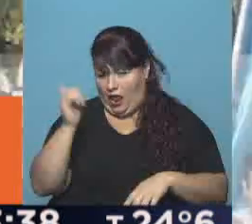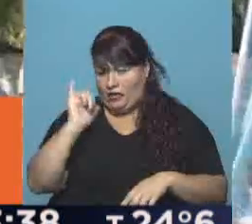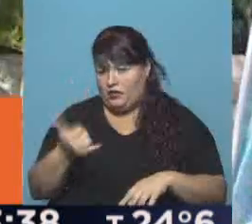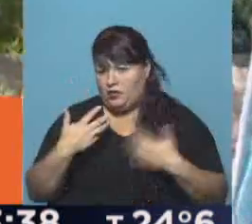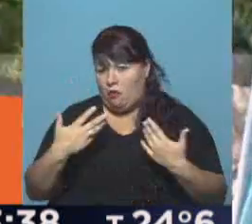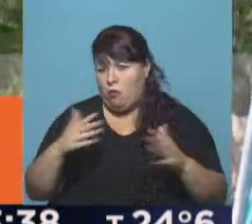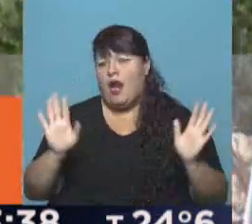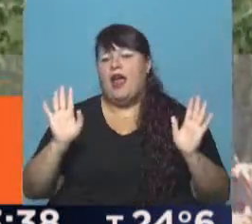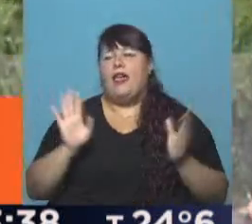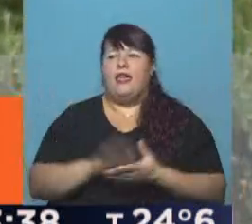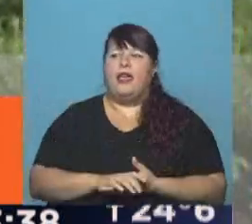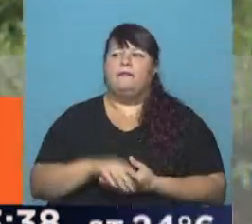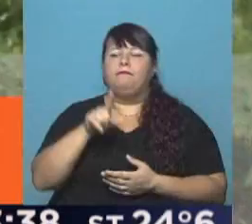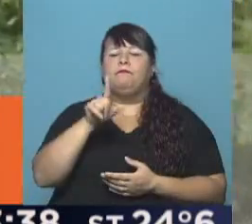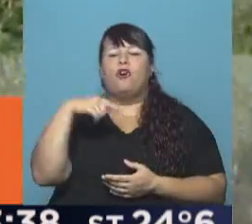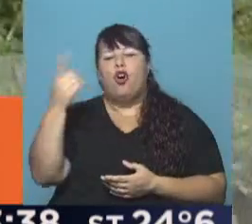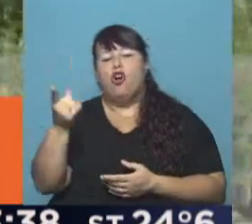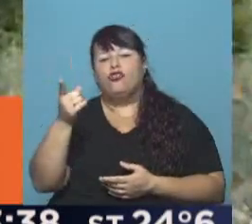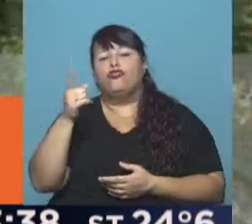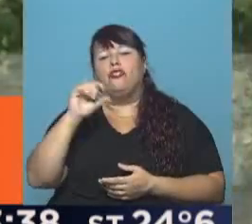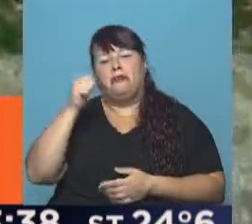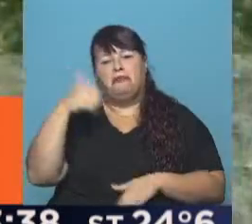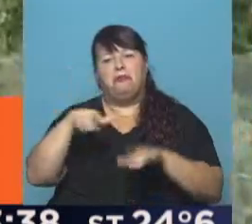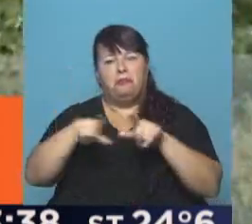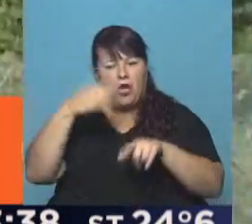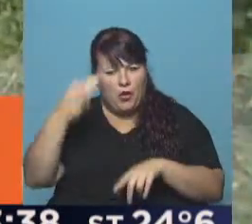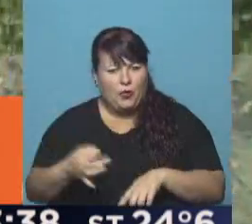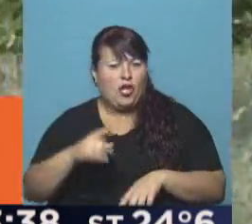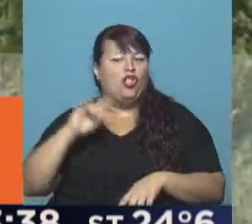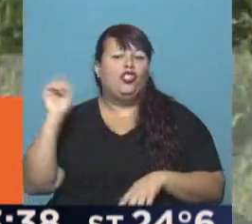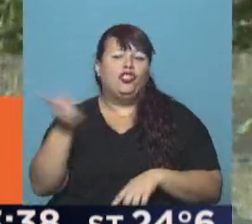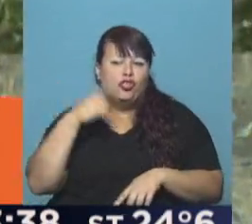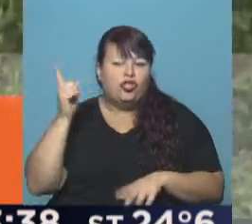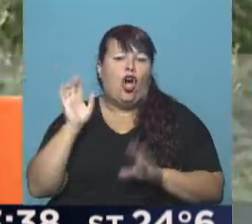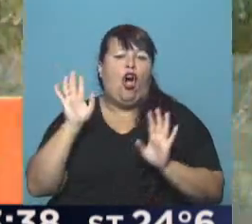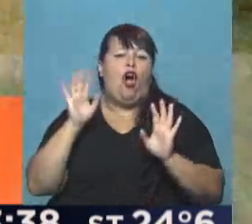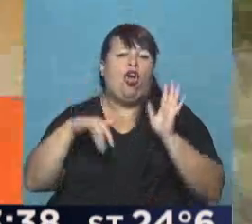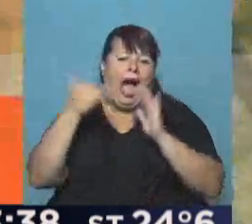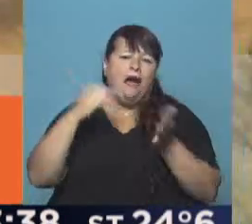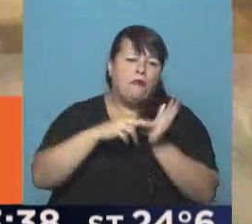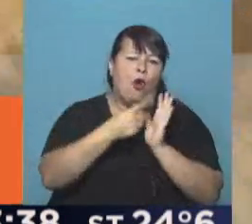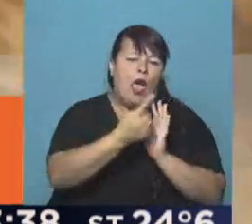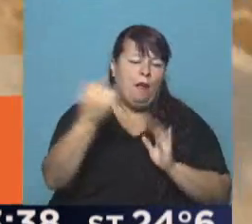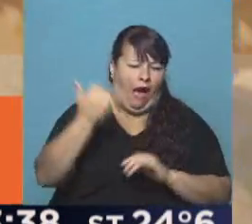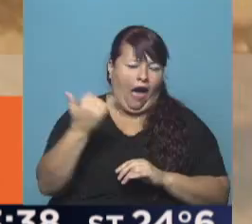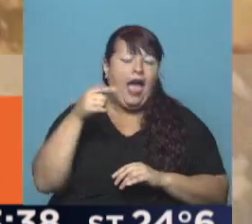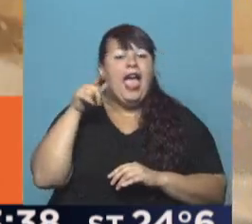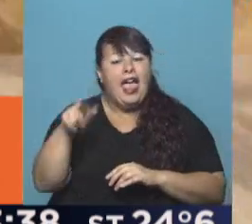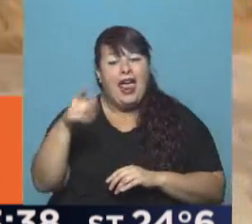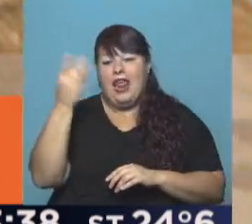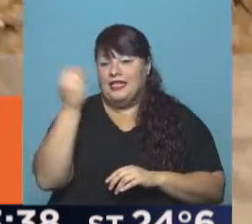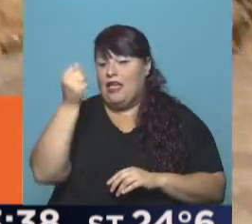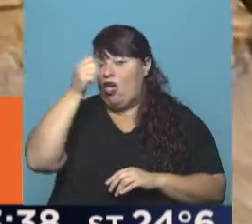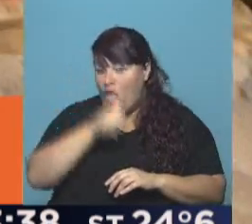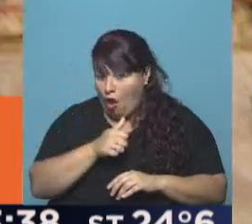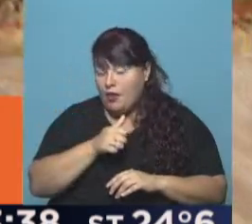supuesto este que thierry neuville hizo un gran trabajo que todos en algún fin no tuvieron algún problema el sabor